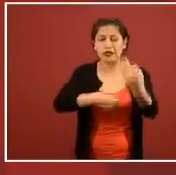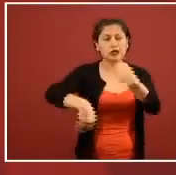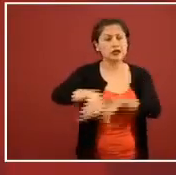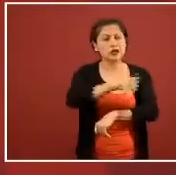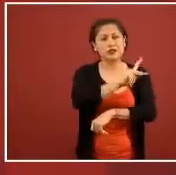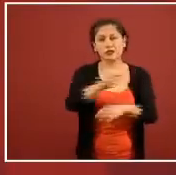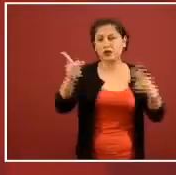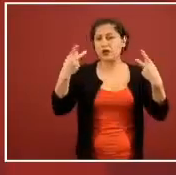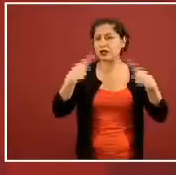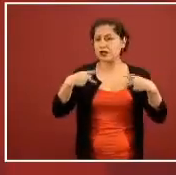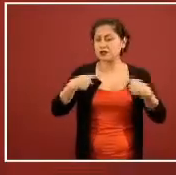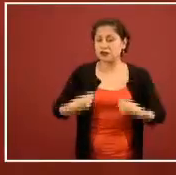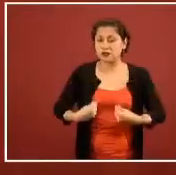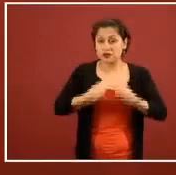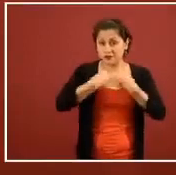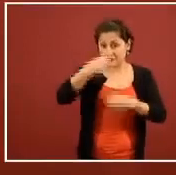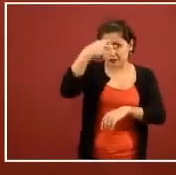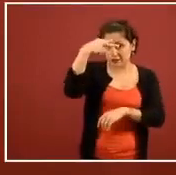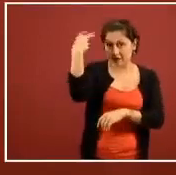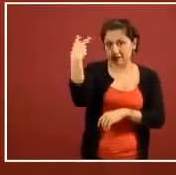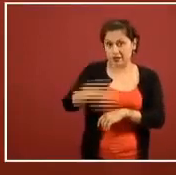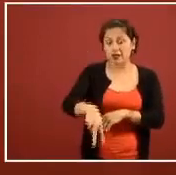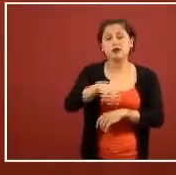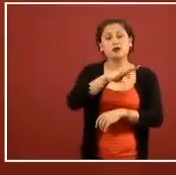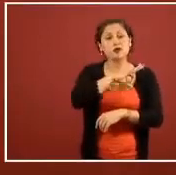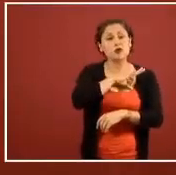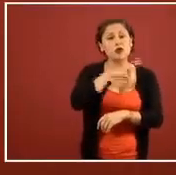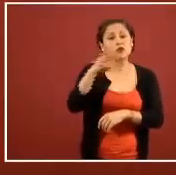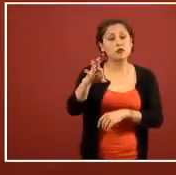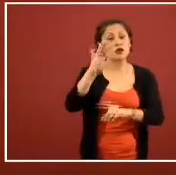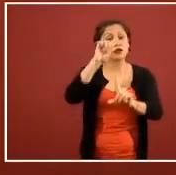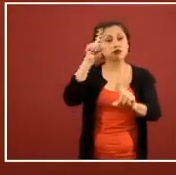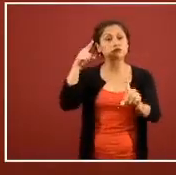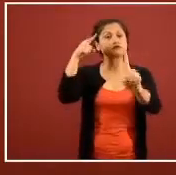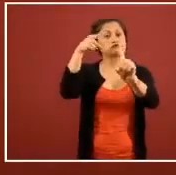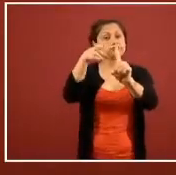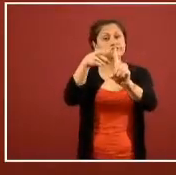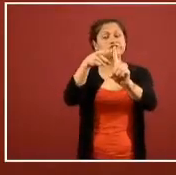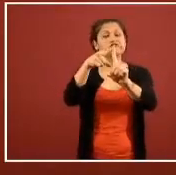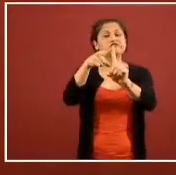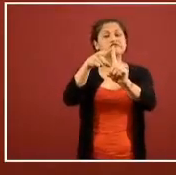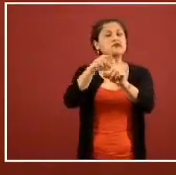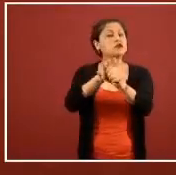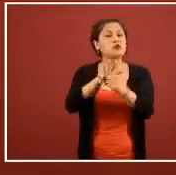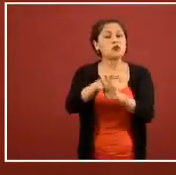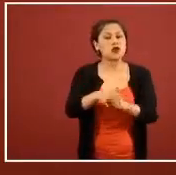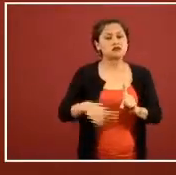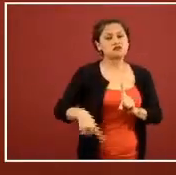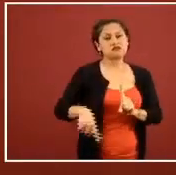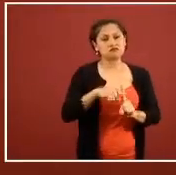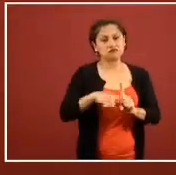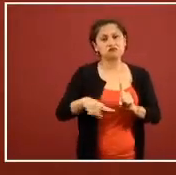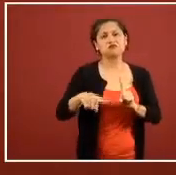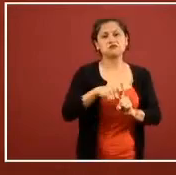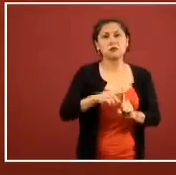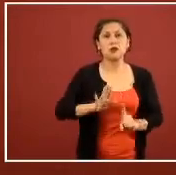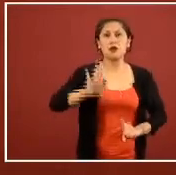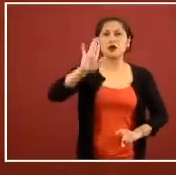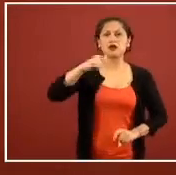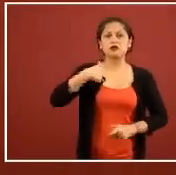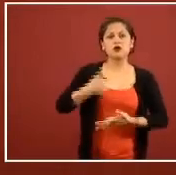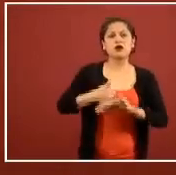ciudadanía en México, que es con este sentido positivo. Cada quien pone, aporta.